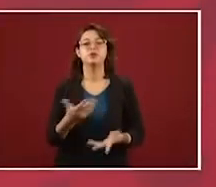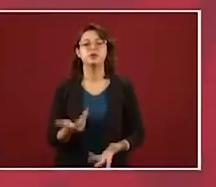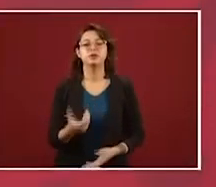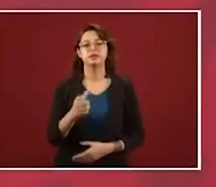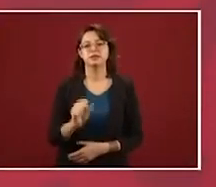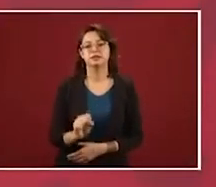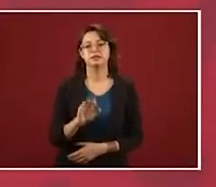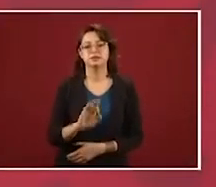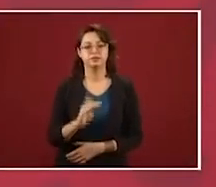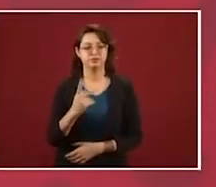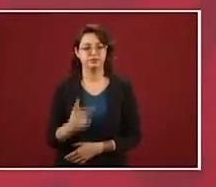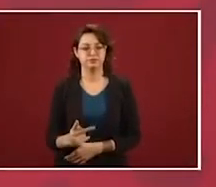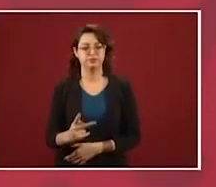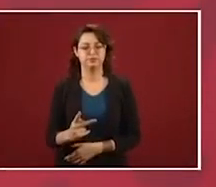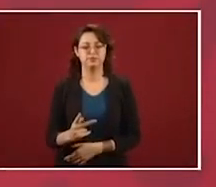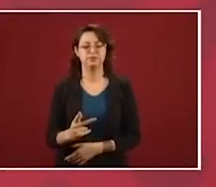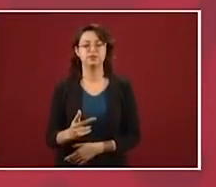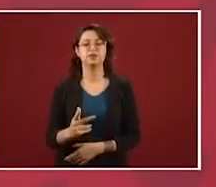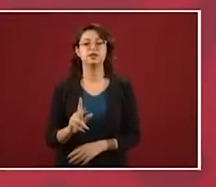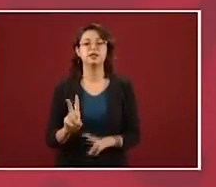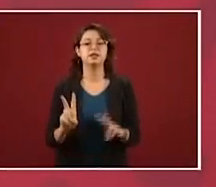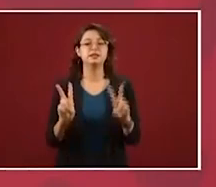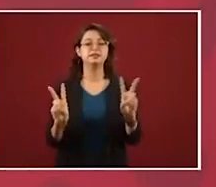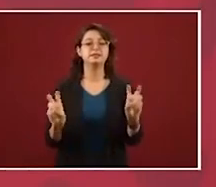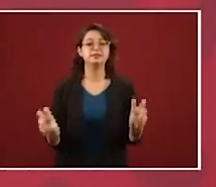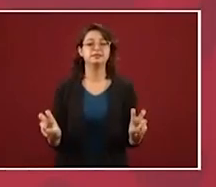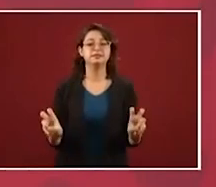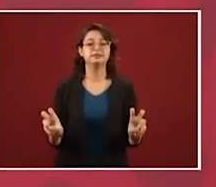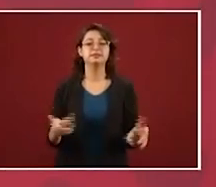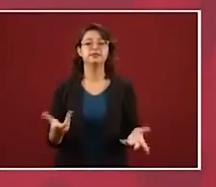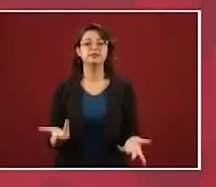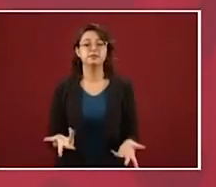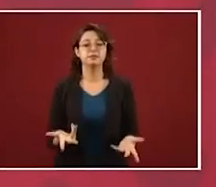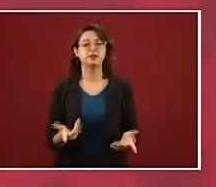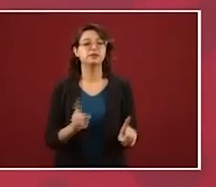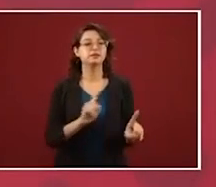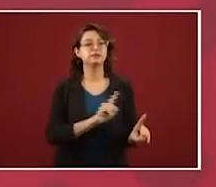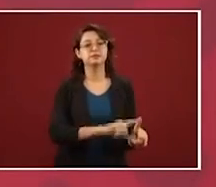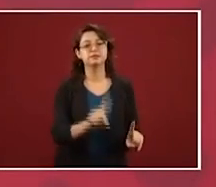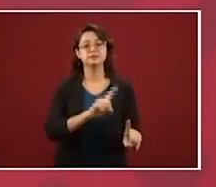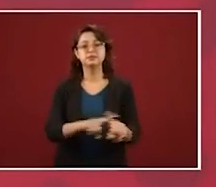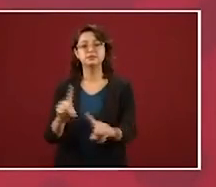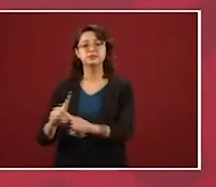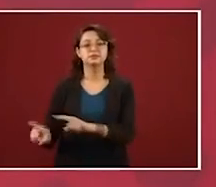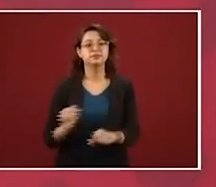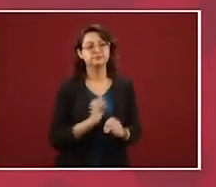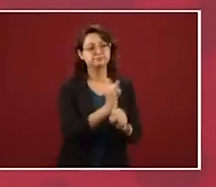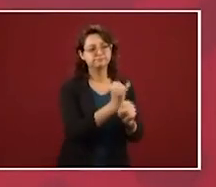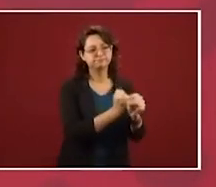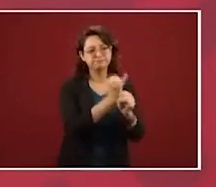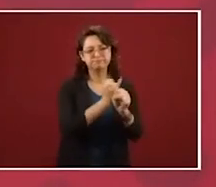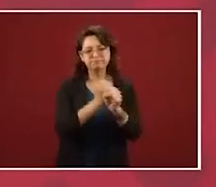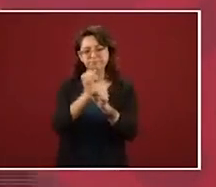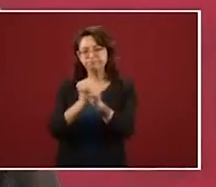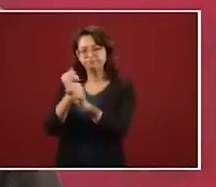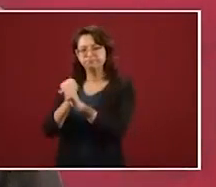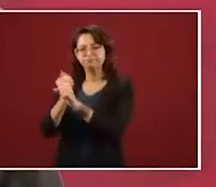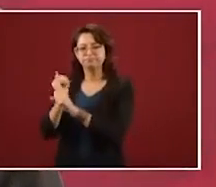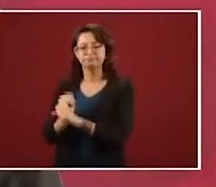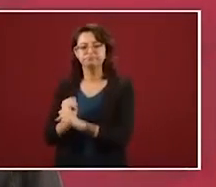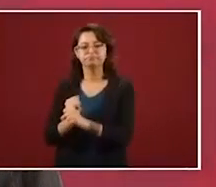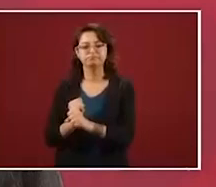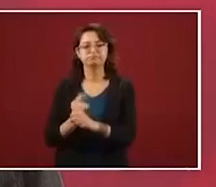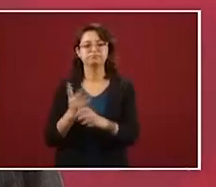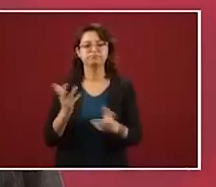Función Pública sobre las investigaciones para evitar